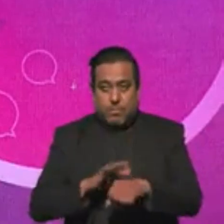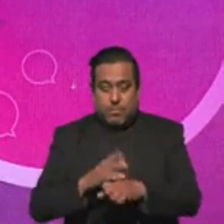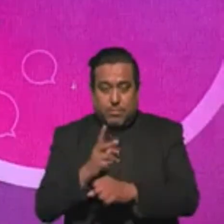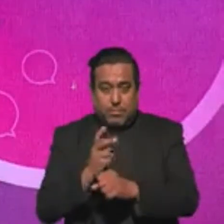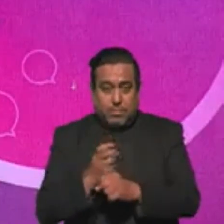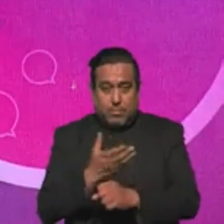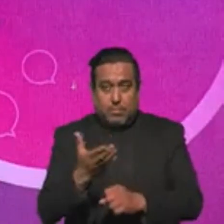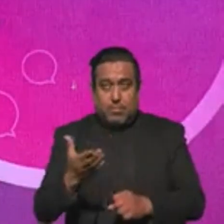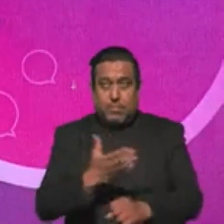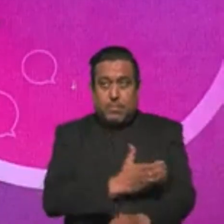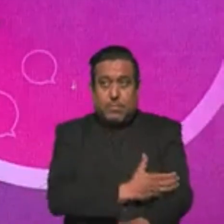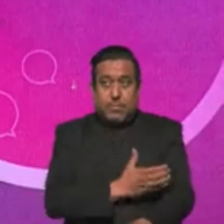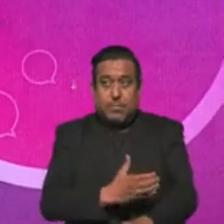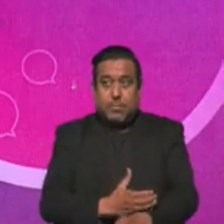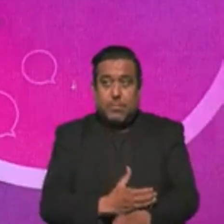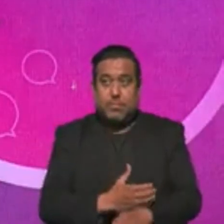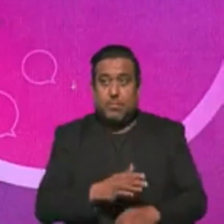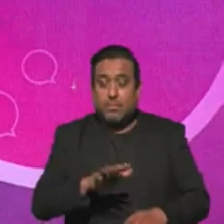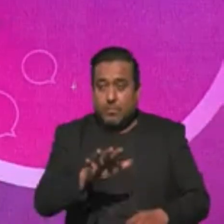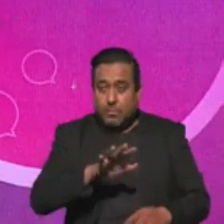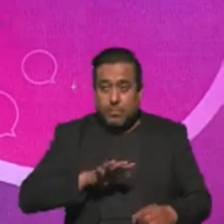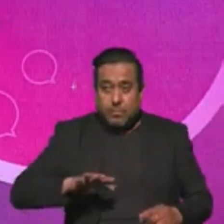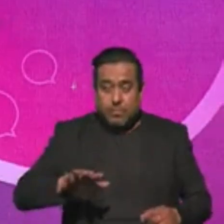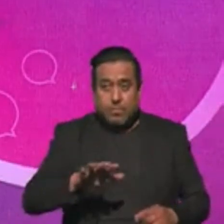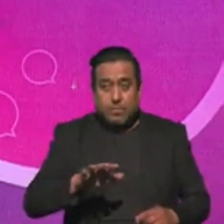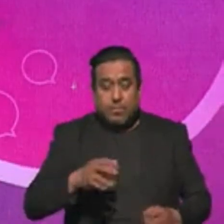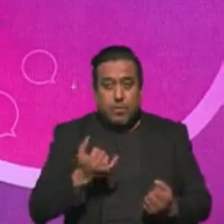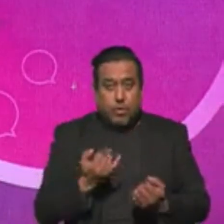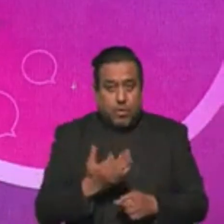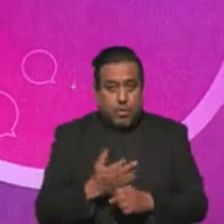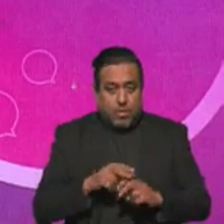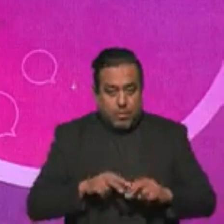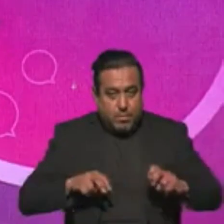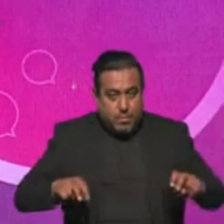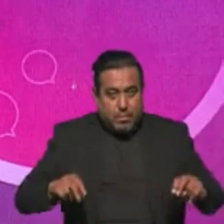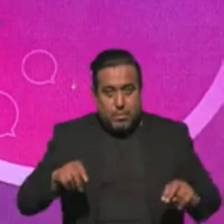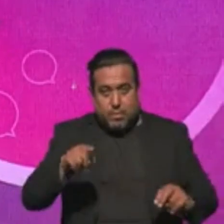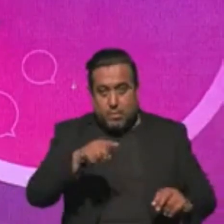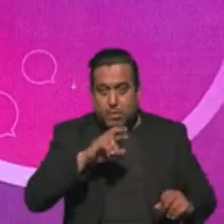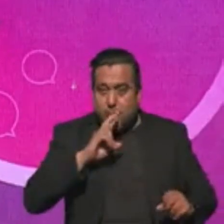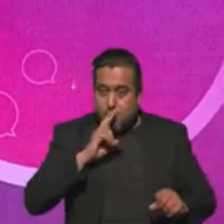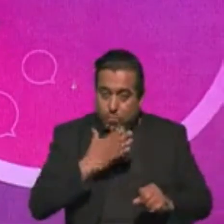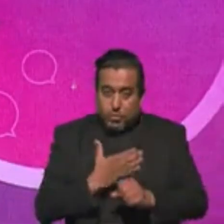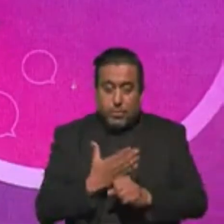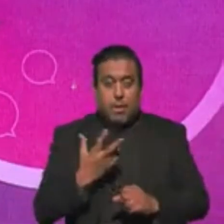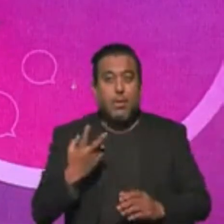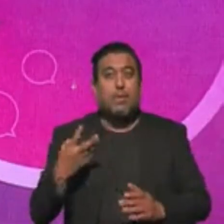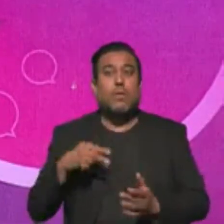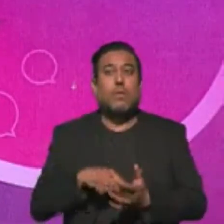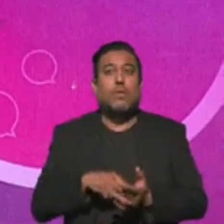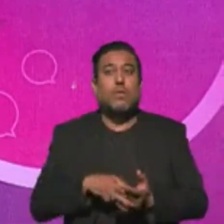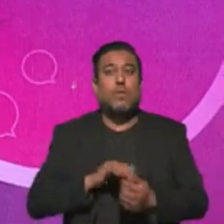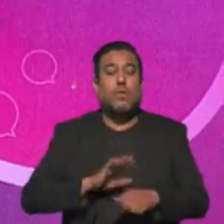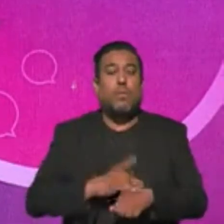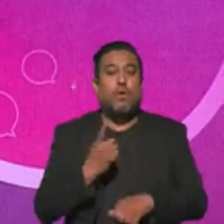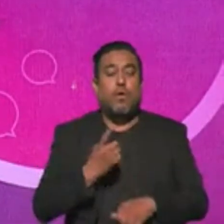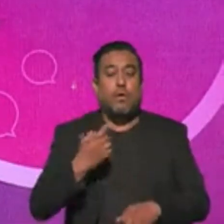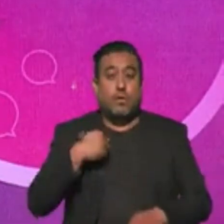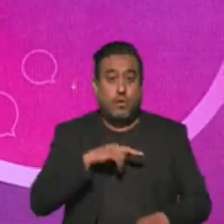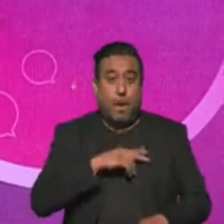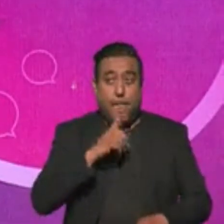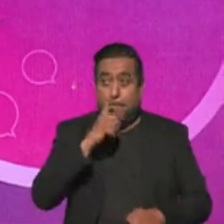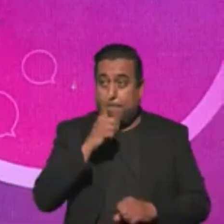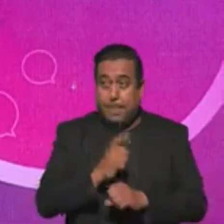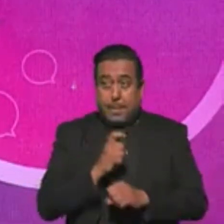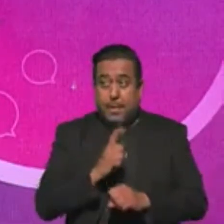a mis compañeros aquí presentes a que actuemos con una gran responsabilidad porque somos los primeros